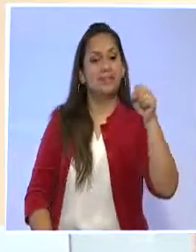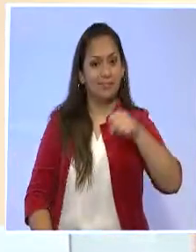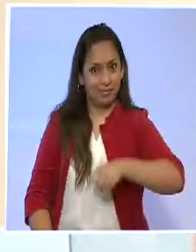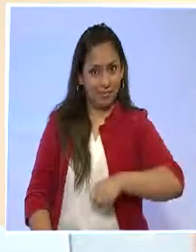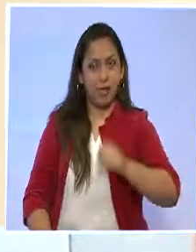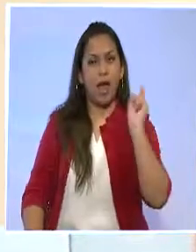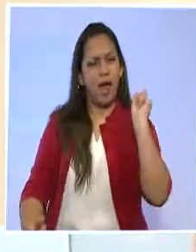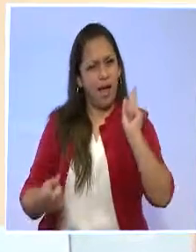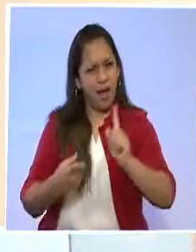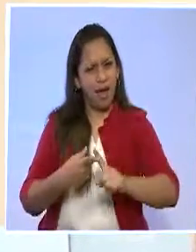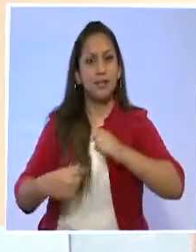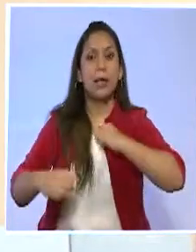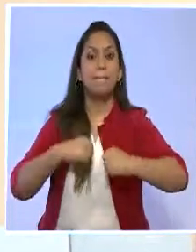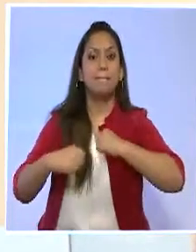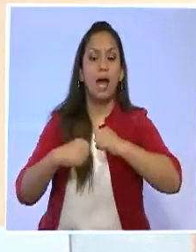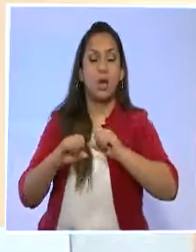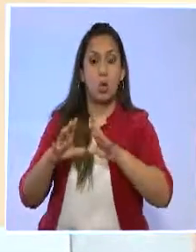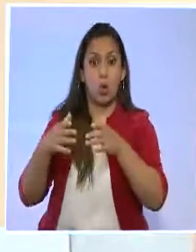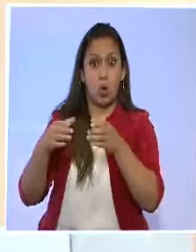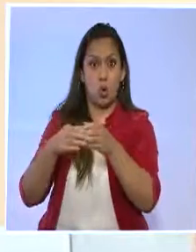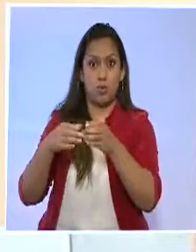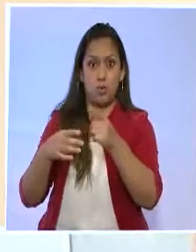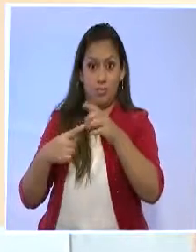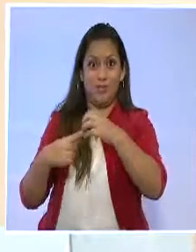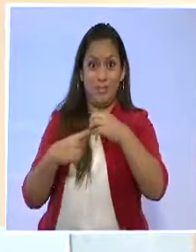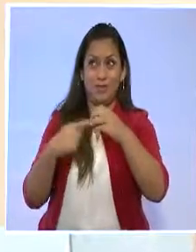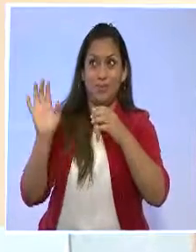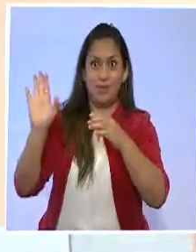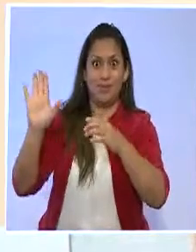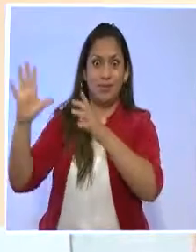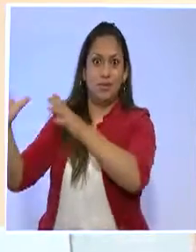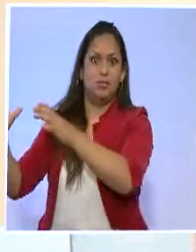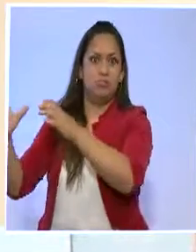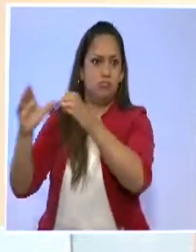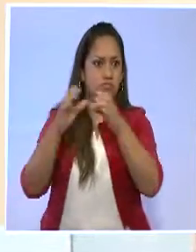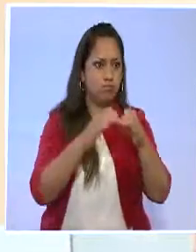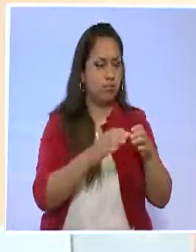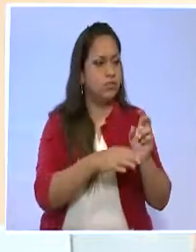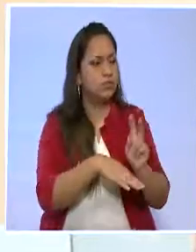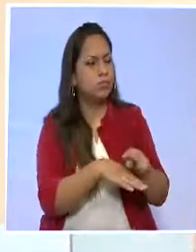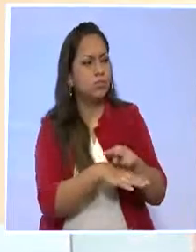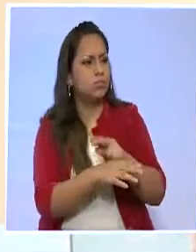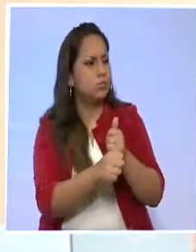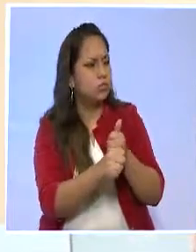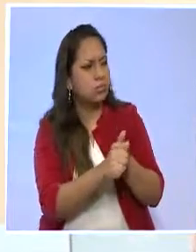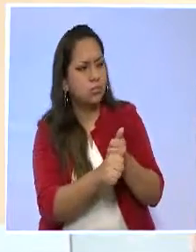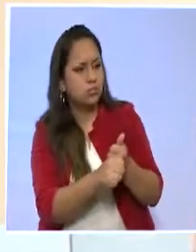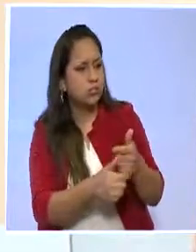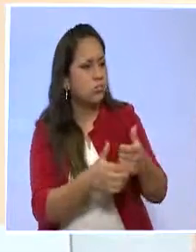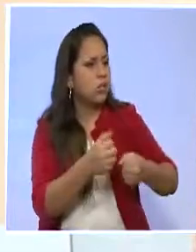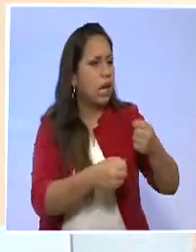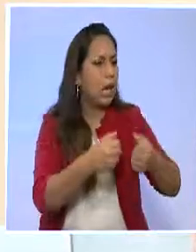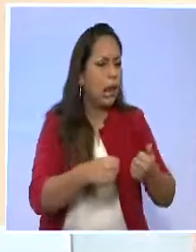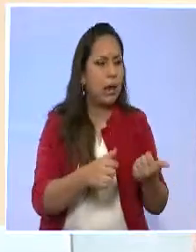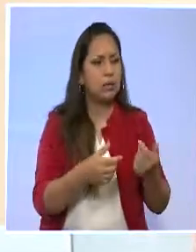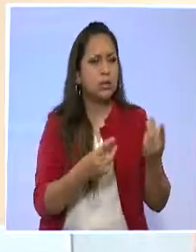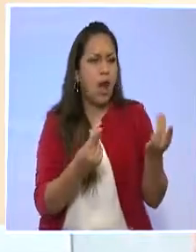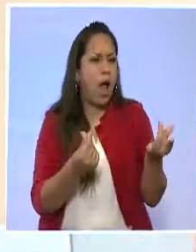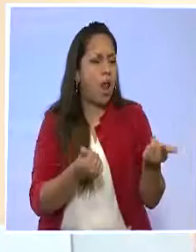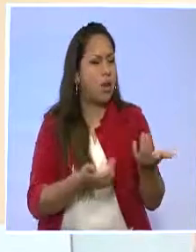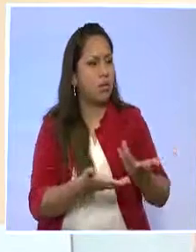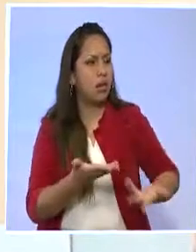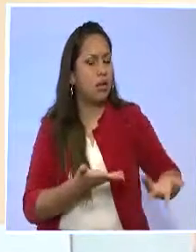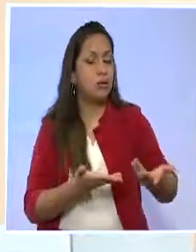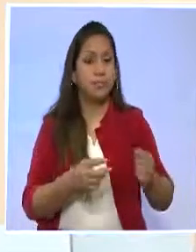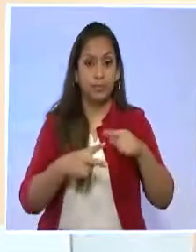mayo esta comisión estará visitando justamente ecuador en este marco y potencializar también el tema de becas aquí también fue importante